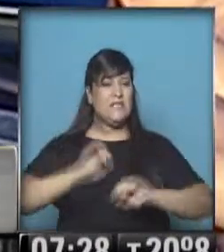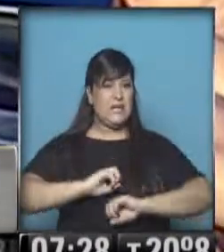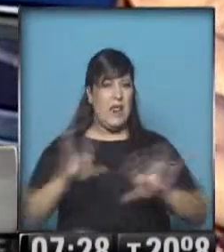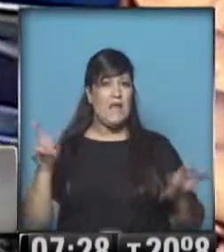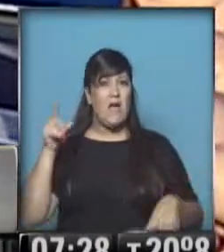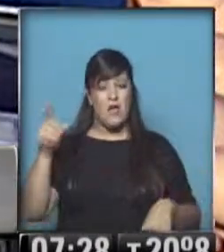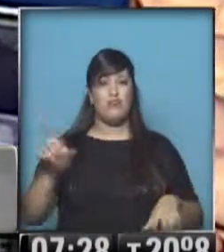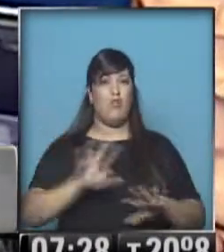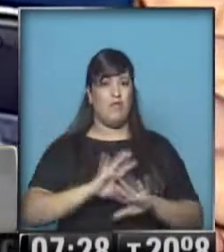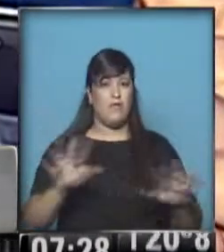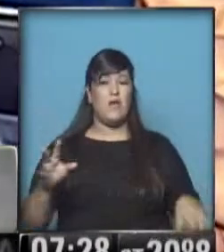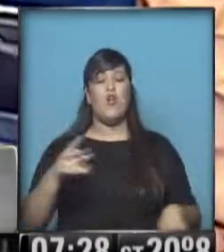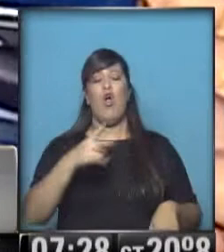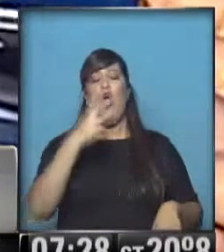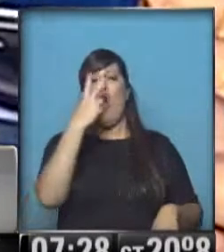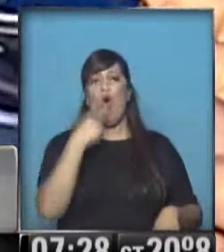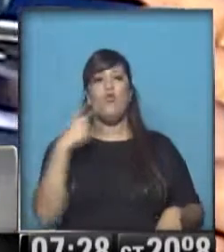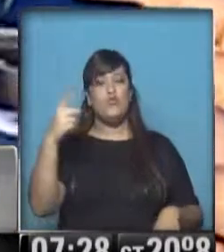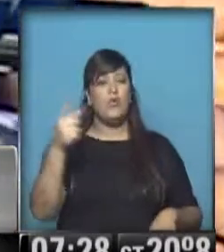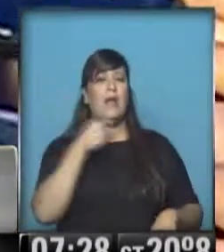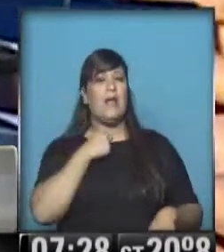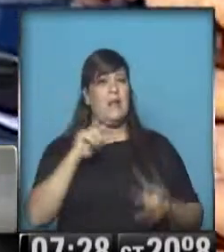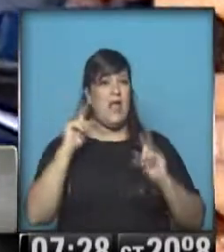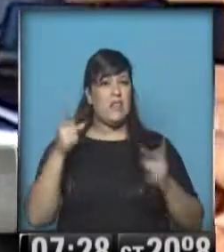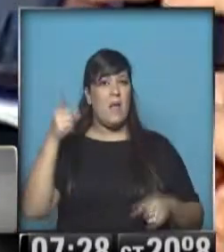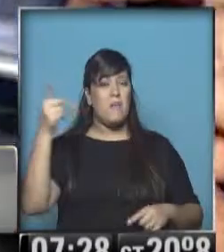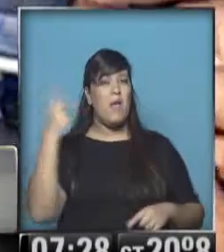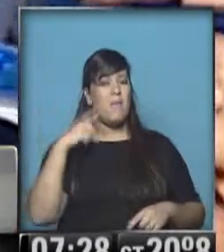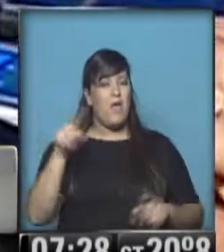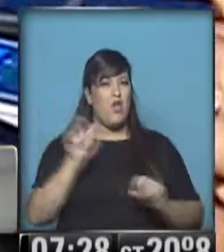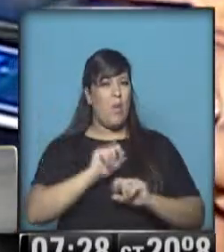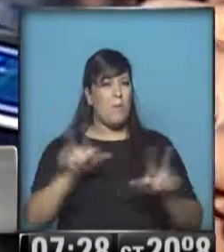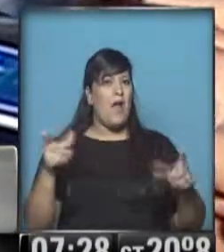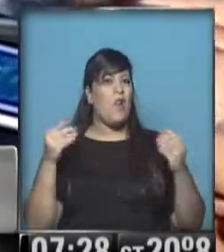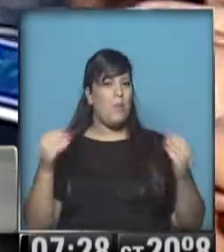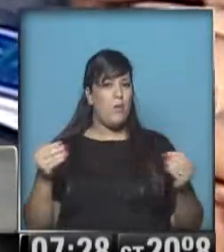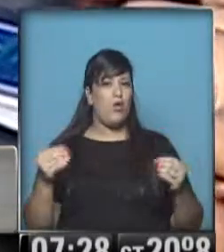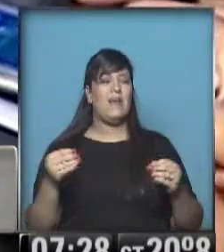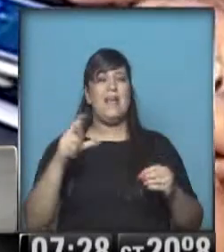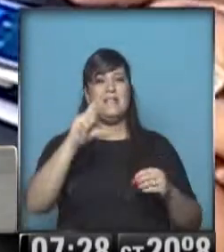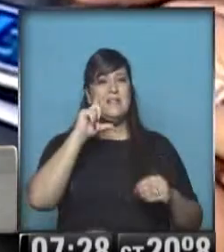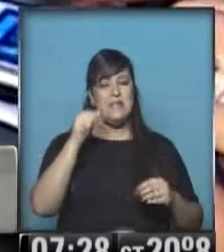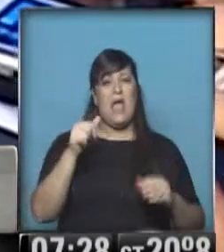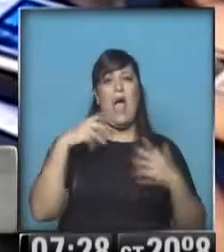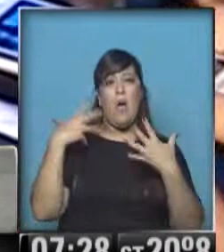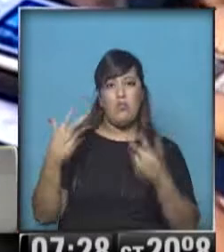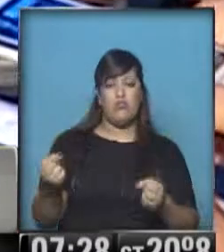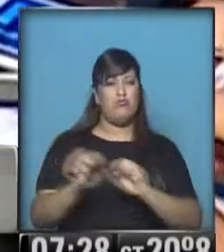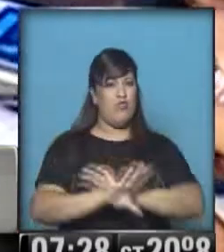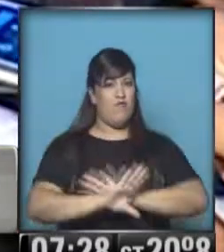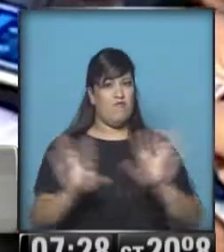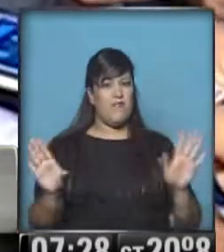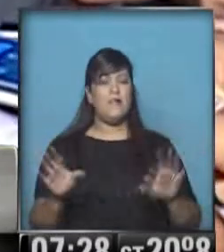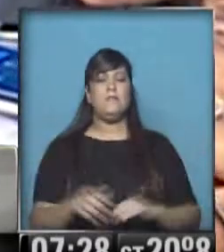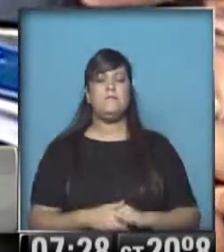frenó esa situación. Honduras lo trató de hacer per se y le fue muy mal porque la CIA les quitó el apoyo. La situación no es ni por